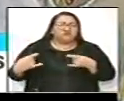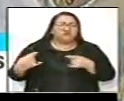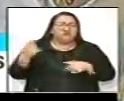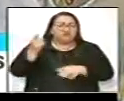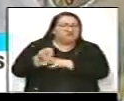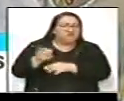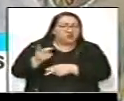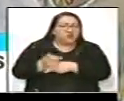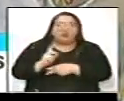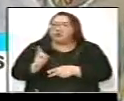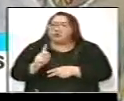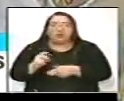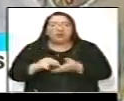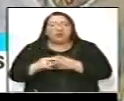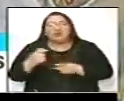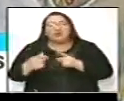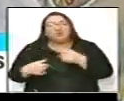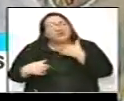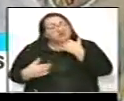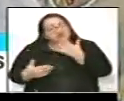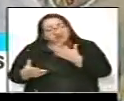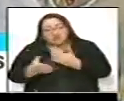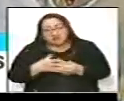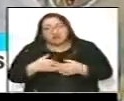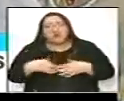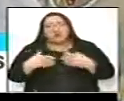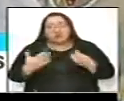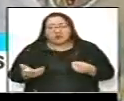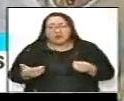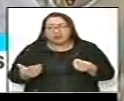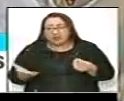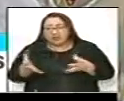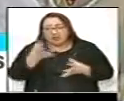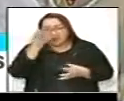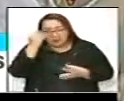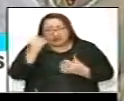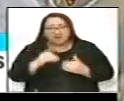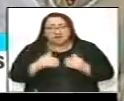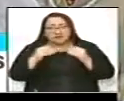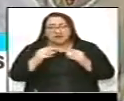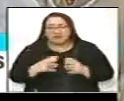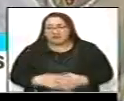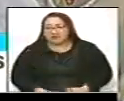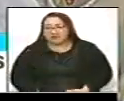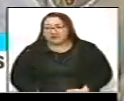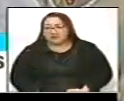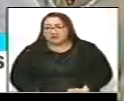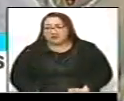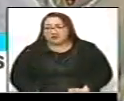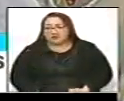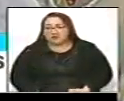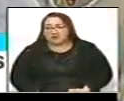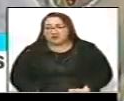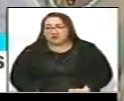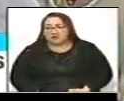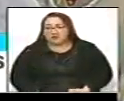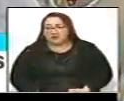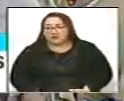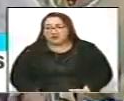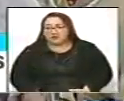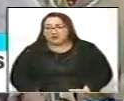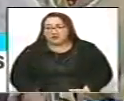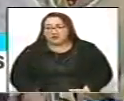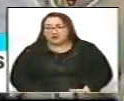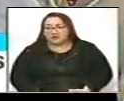amenaza, sino es alguien del que yo también puedo aprender a crecer y a madurar. Esto es clave, en mi